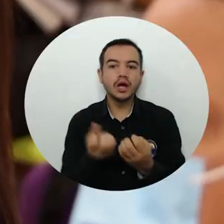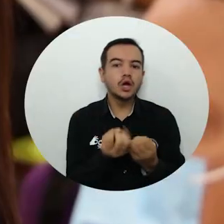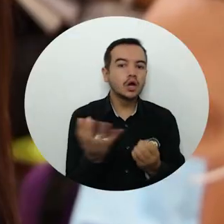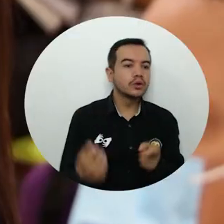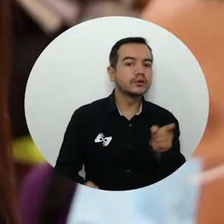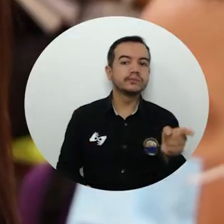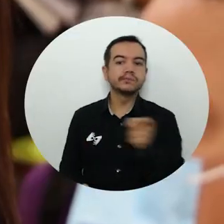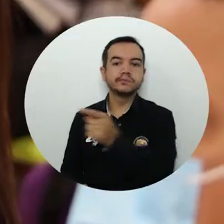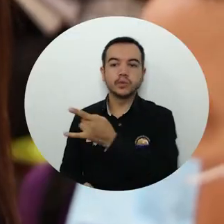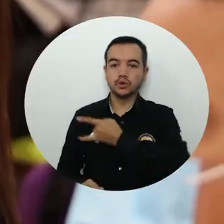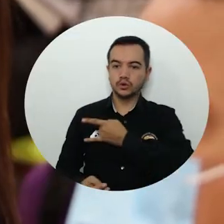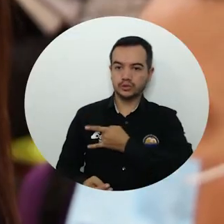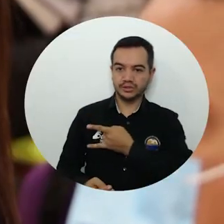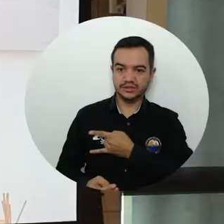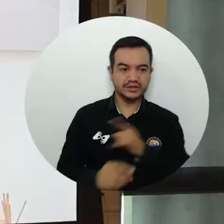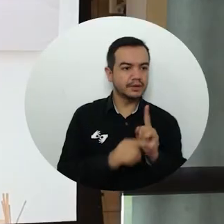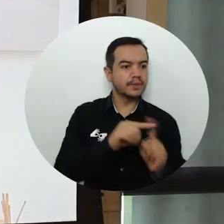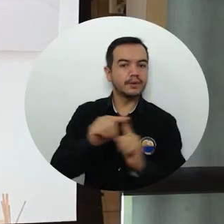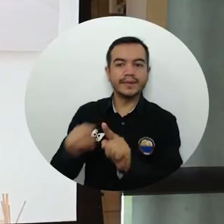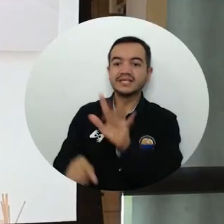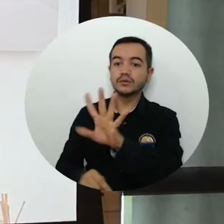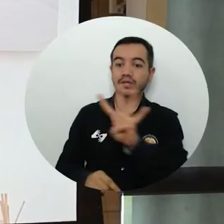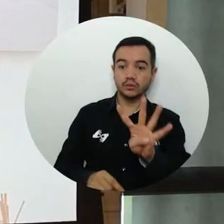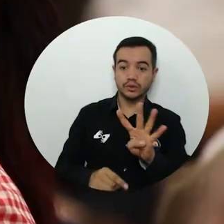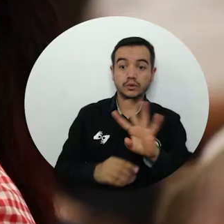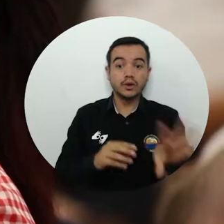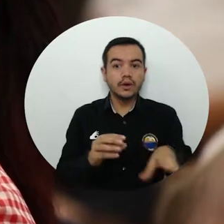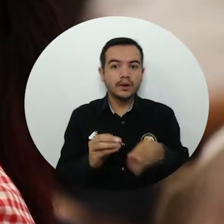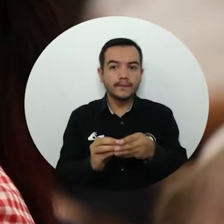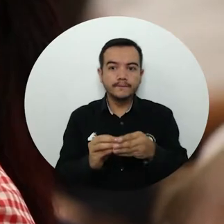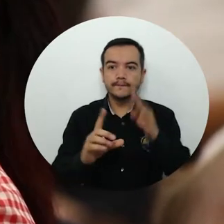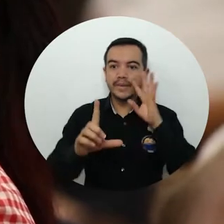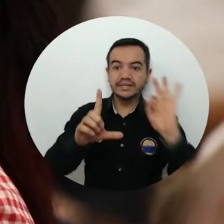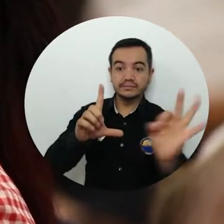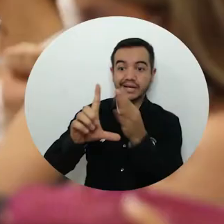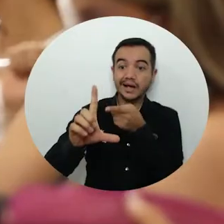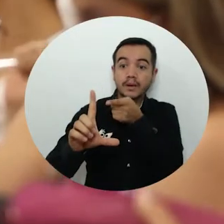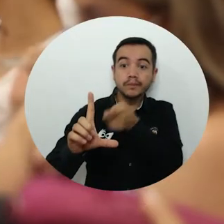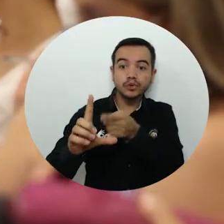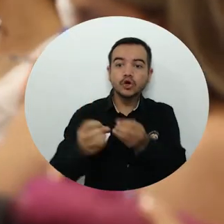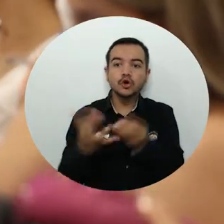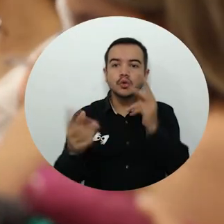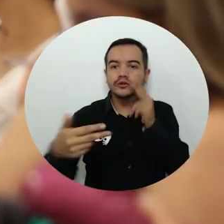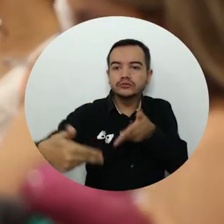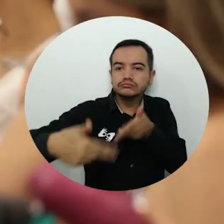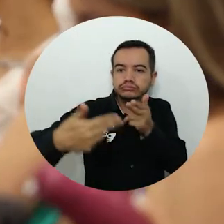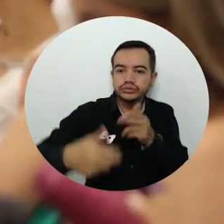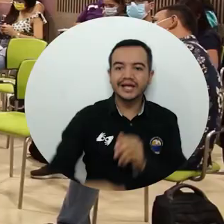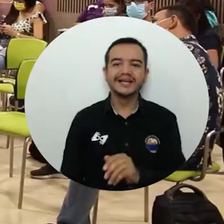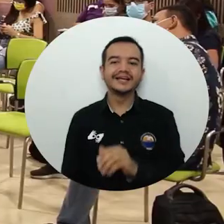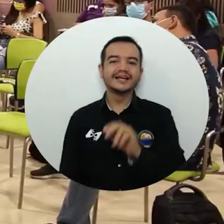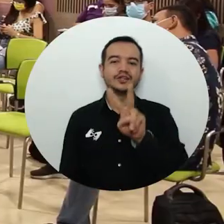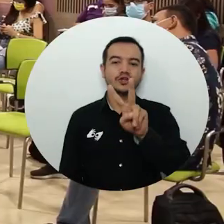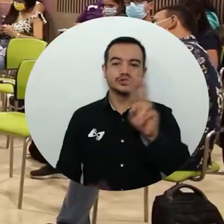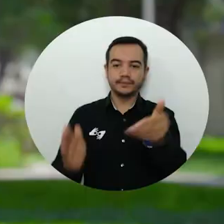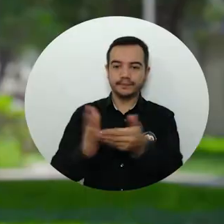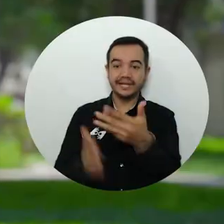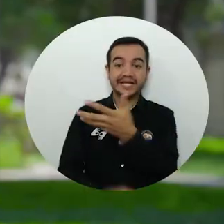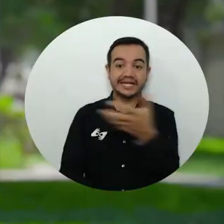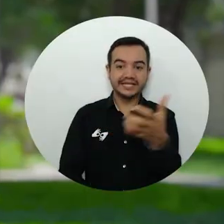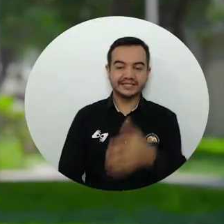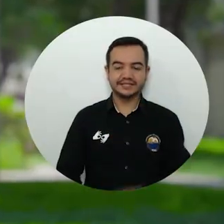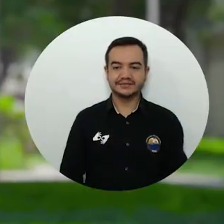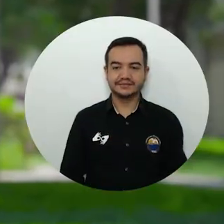instituciones de educación superior y más de 2.500 asistentes en modelo híbrido. Para nosotros, precisamente, esto es una oportunidad para